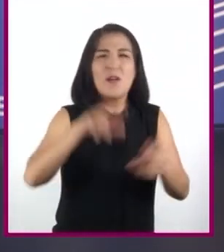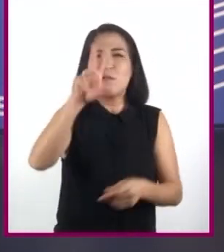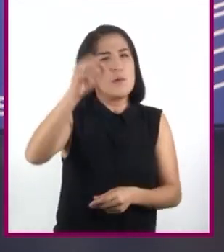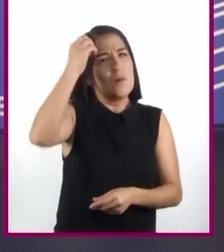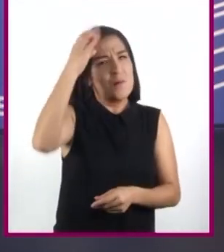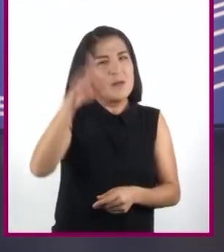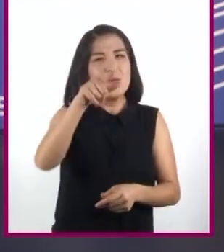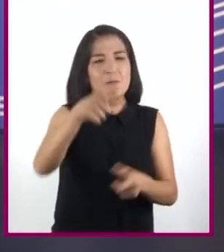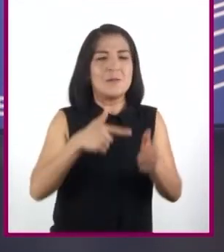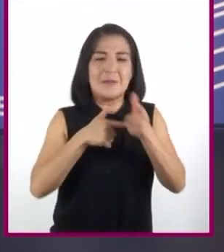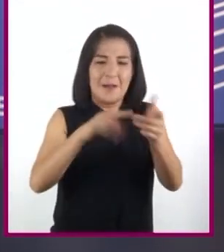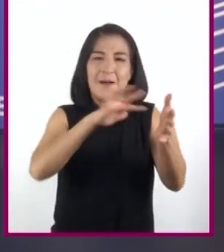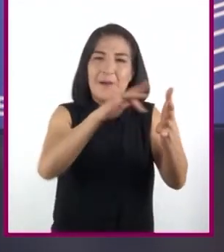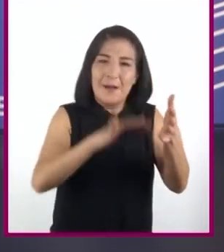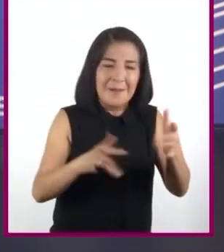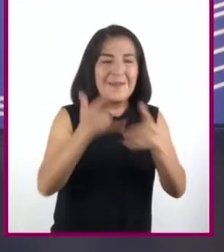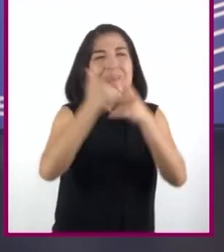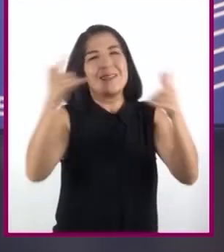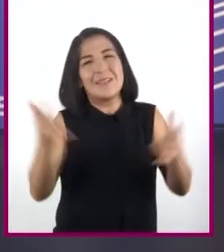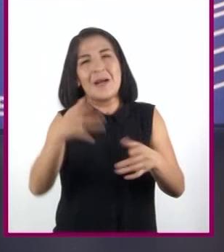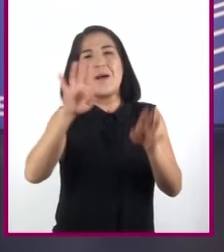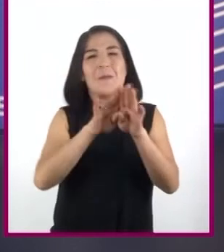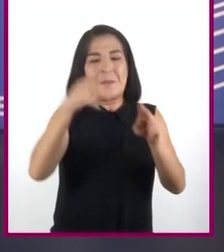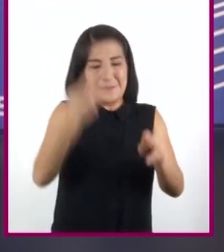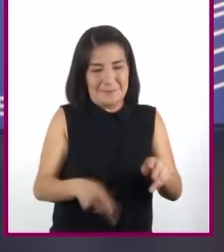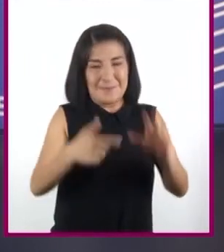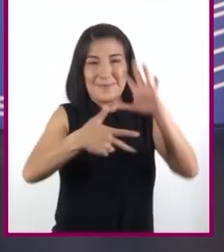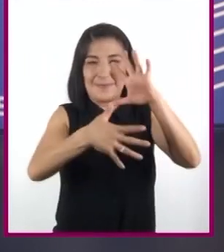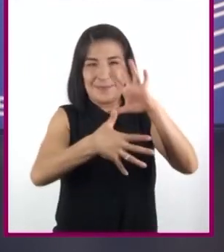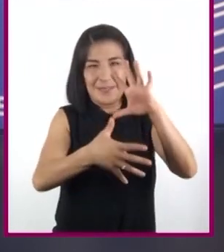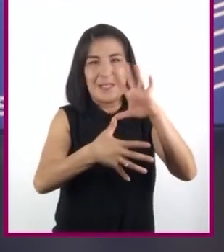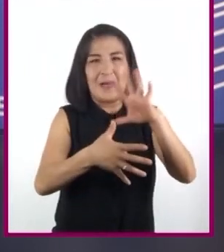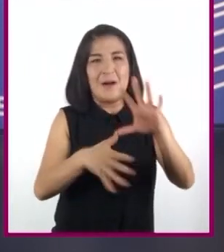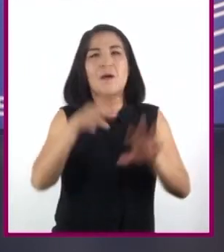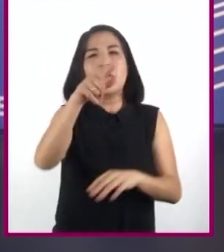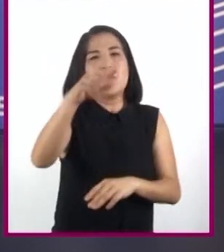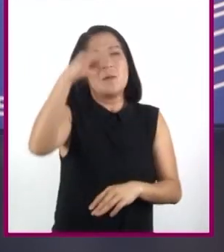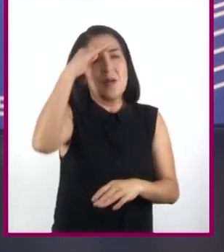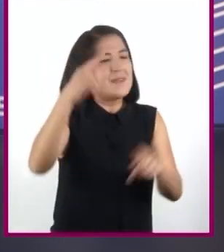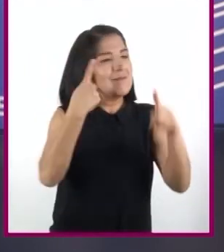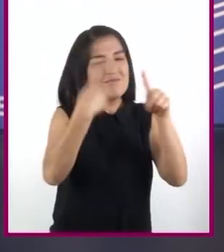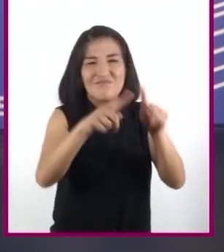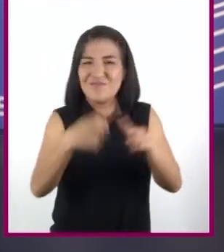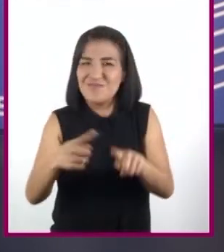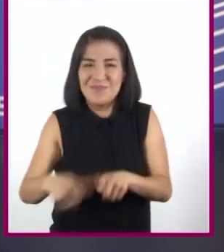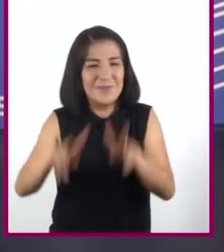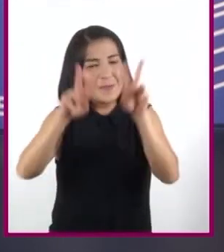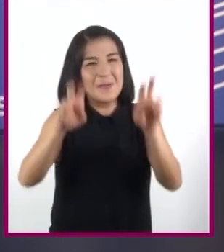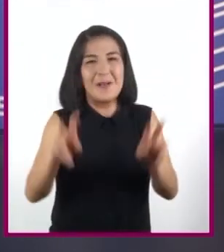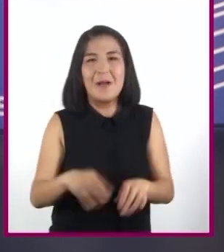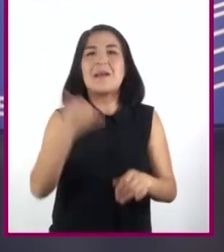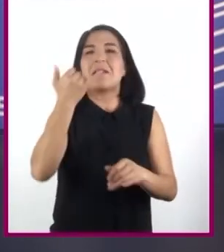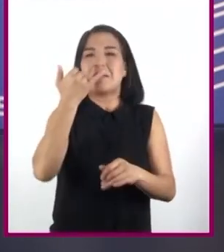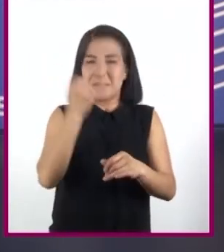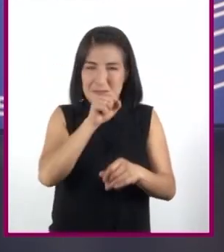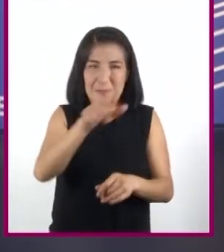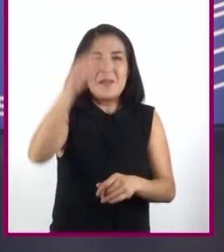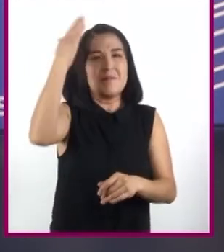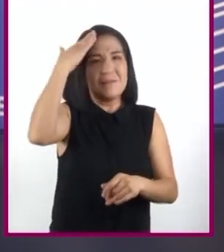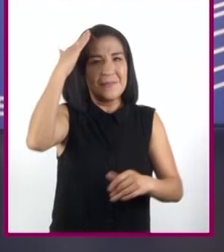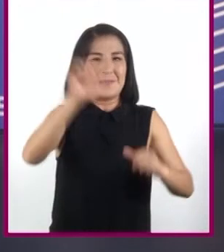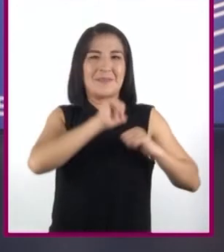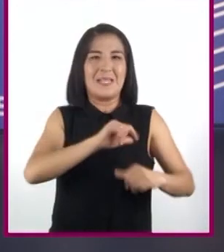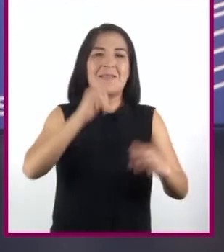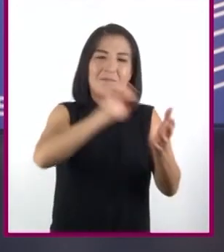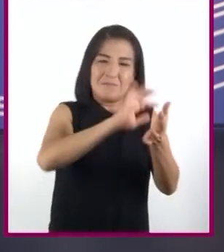que los cuentos y las novelas de la narrativa en América Latina tienen una diversidad de temas y autores que se fueron desarrollando a